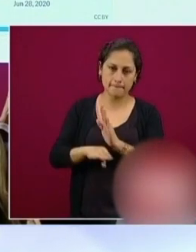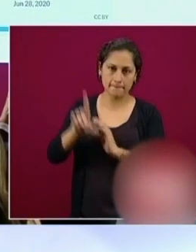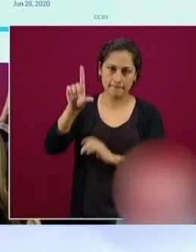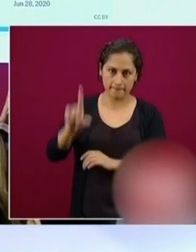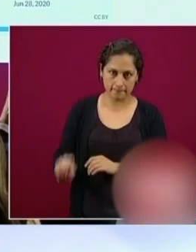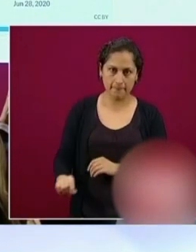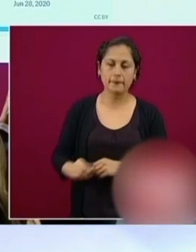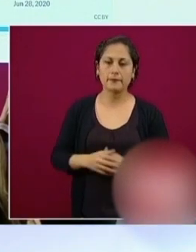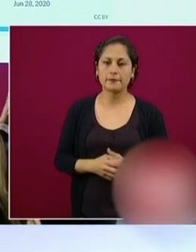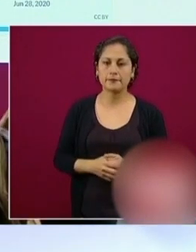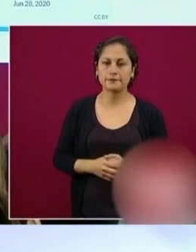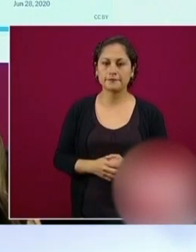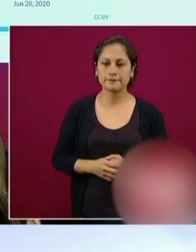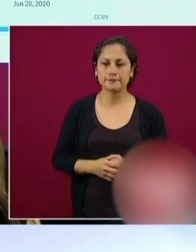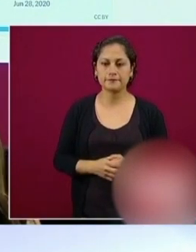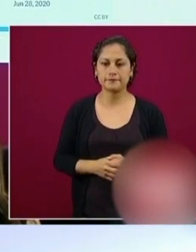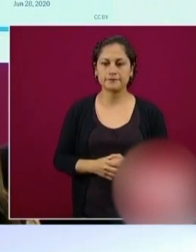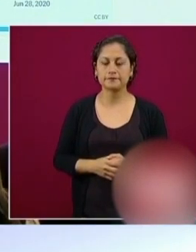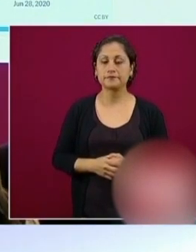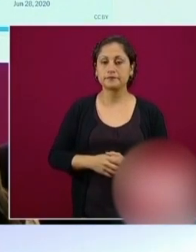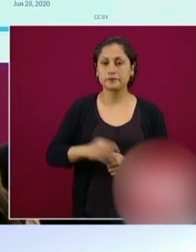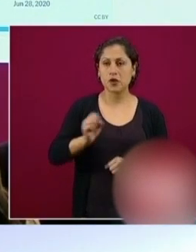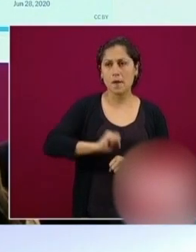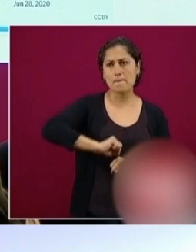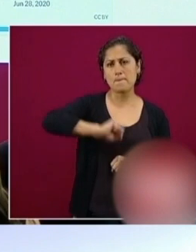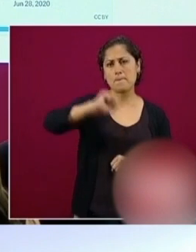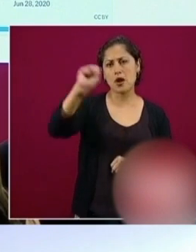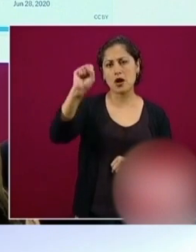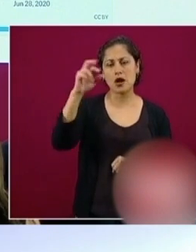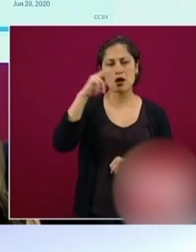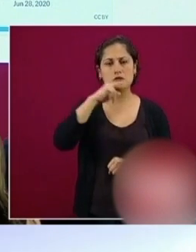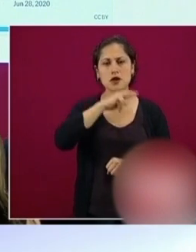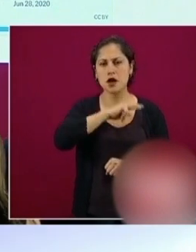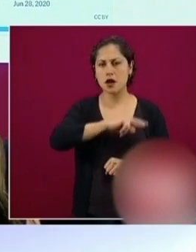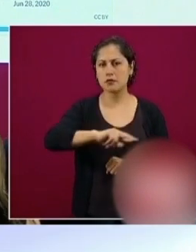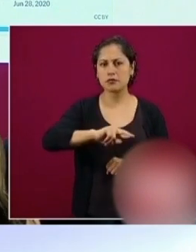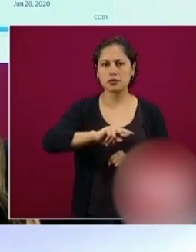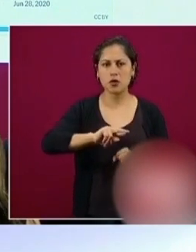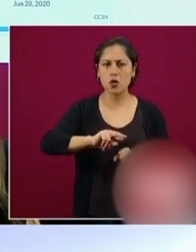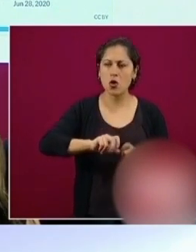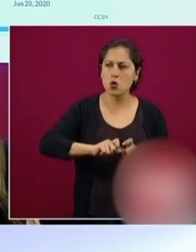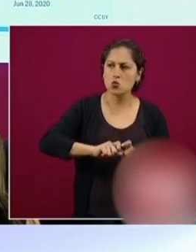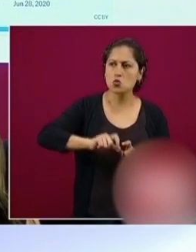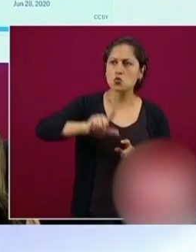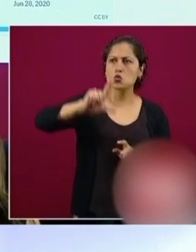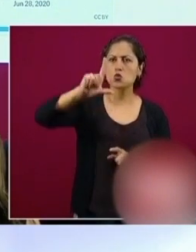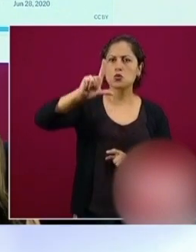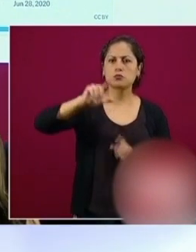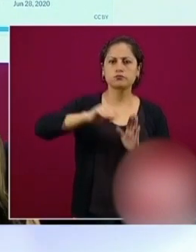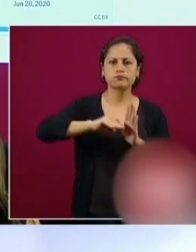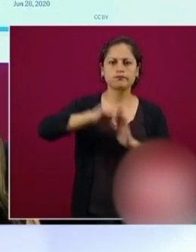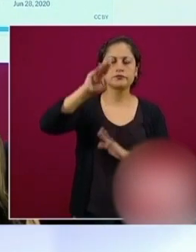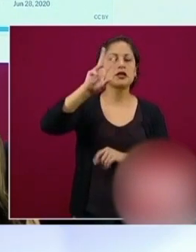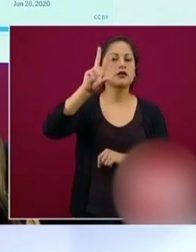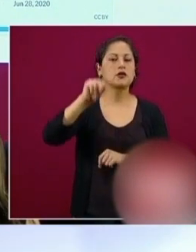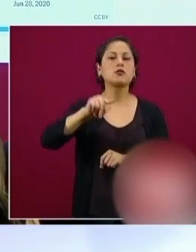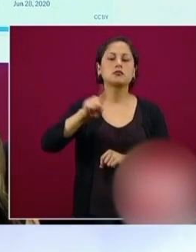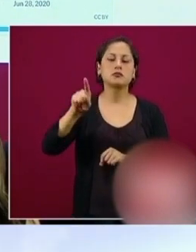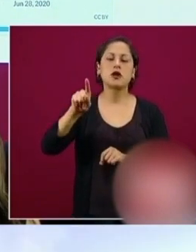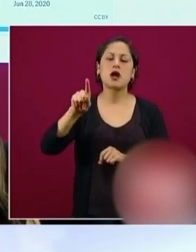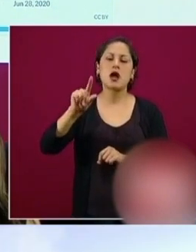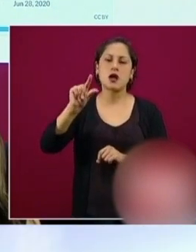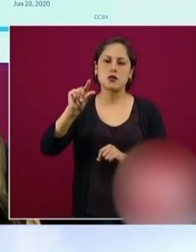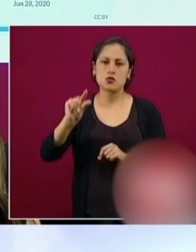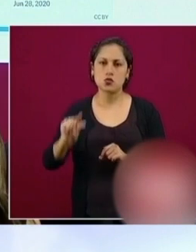y no a esta velocidad. Eso es parte del objetivo de la reconversión hospitalaria, que todo mundo pueda